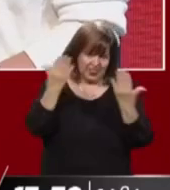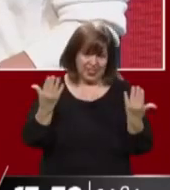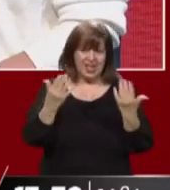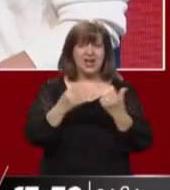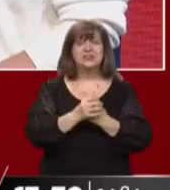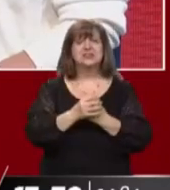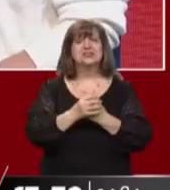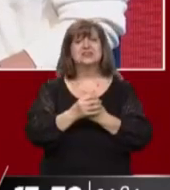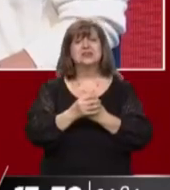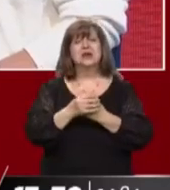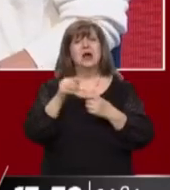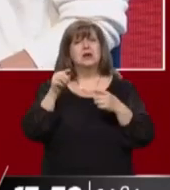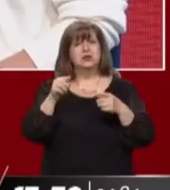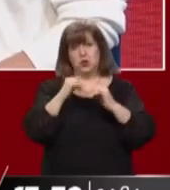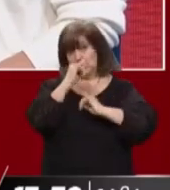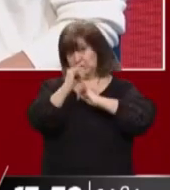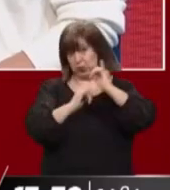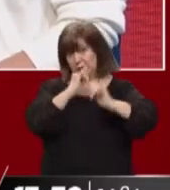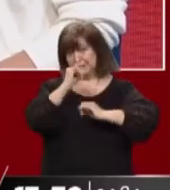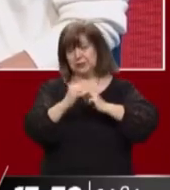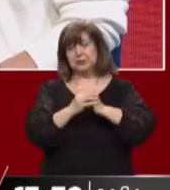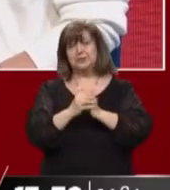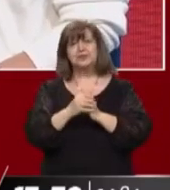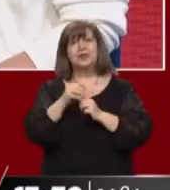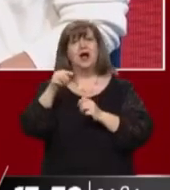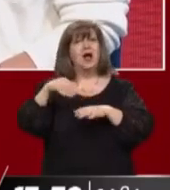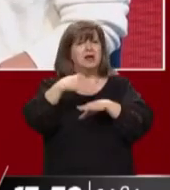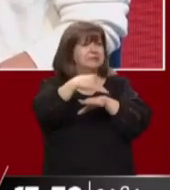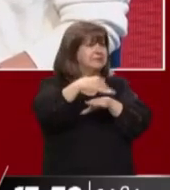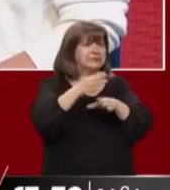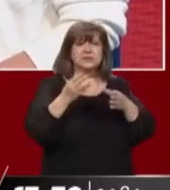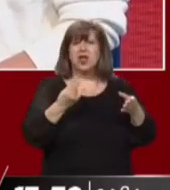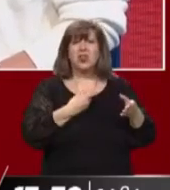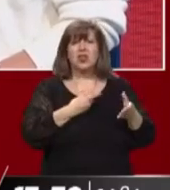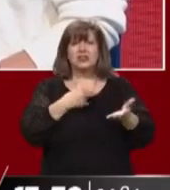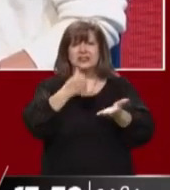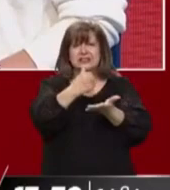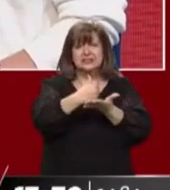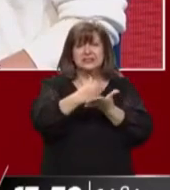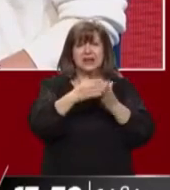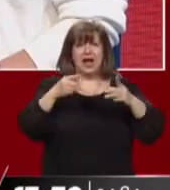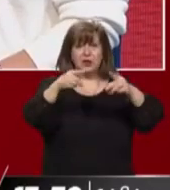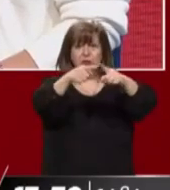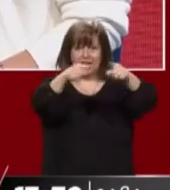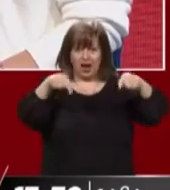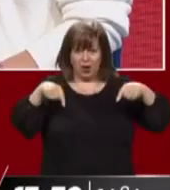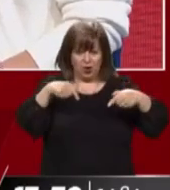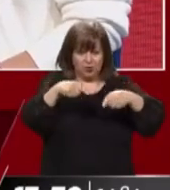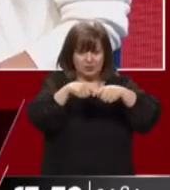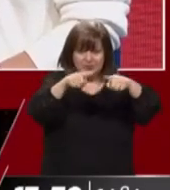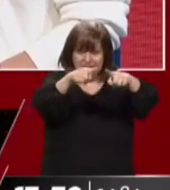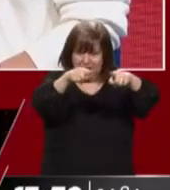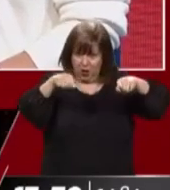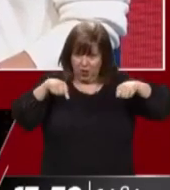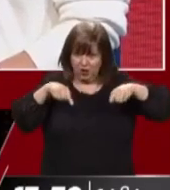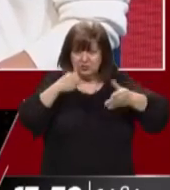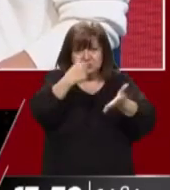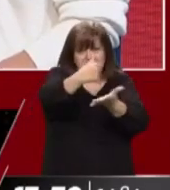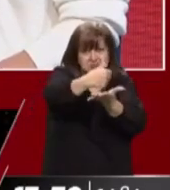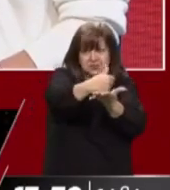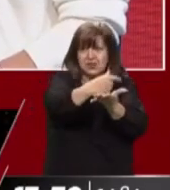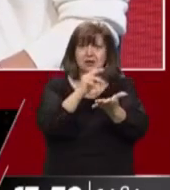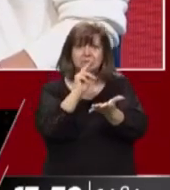para todos ustedes. Bueno, les comentamos, estamos aquí en el Triángulo, un lugar donde se